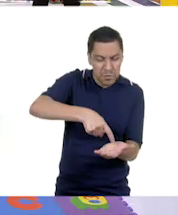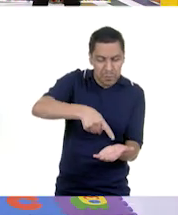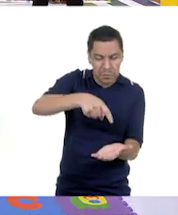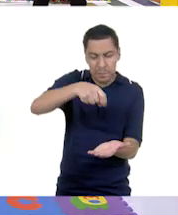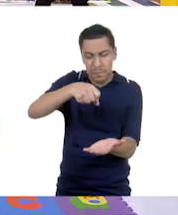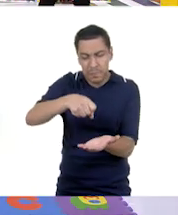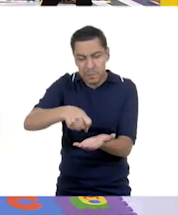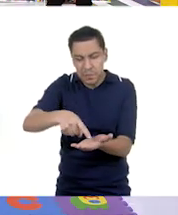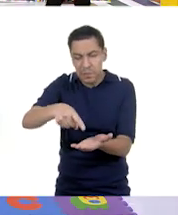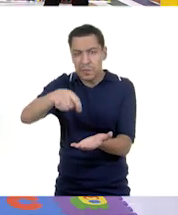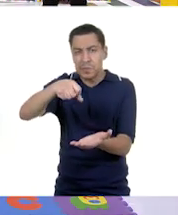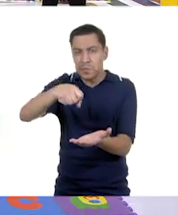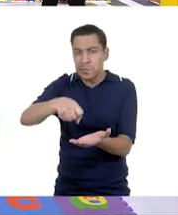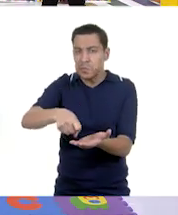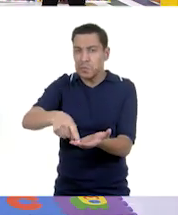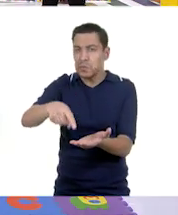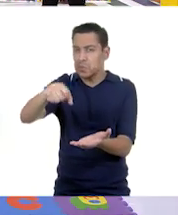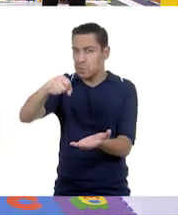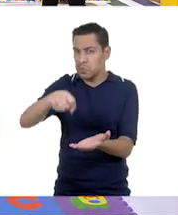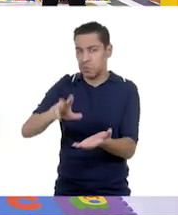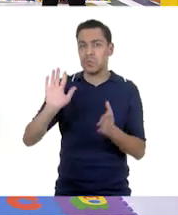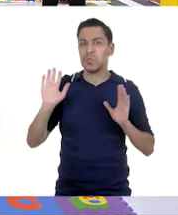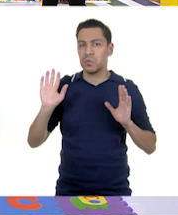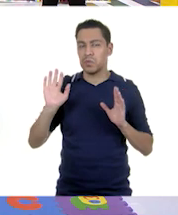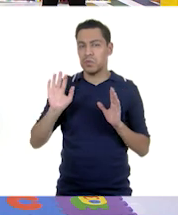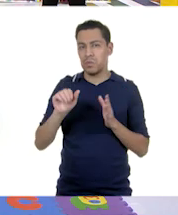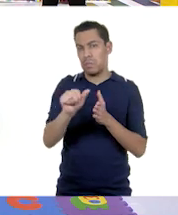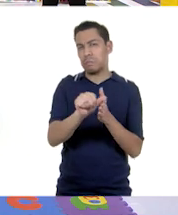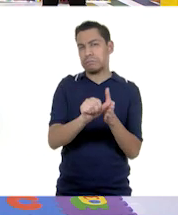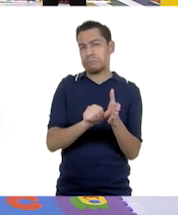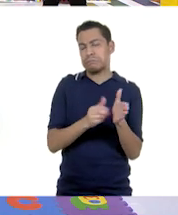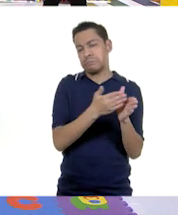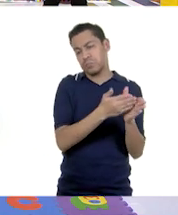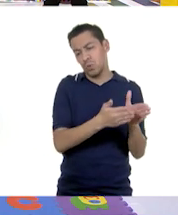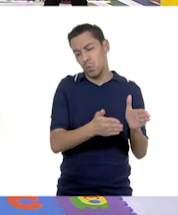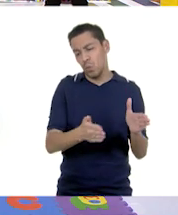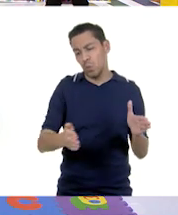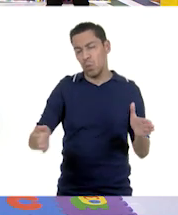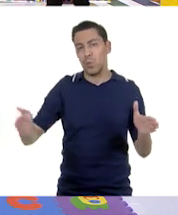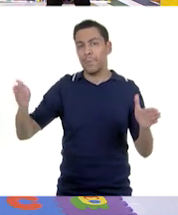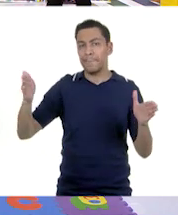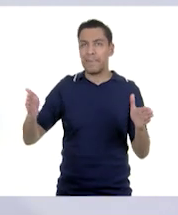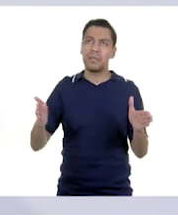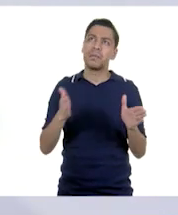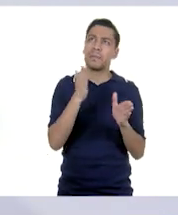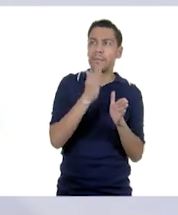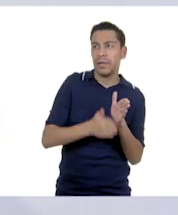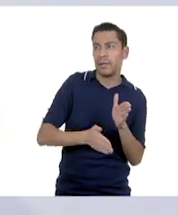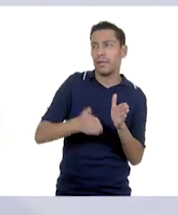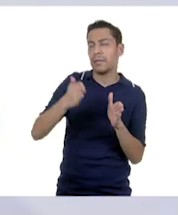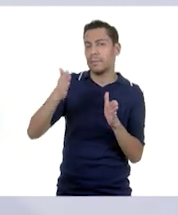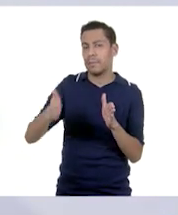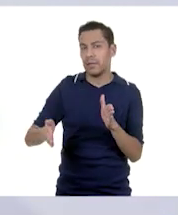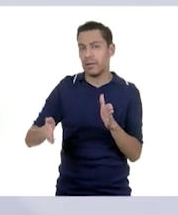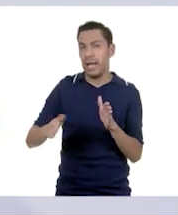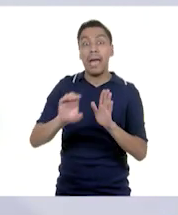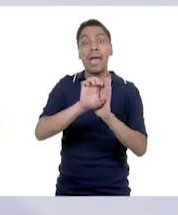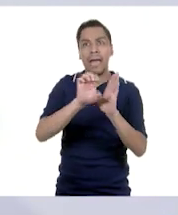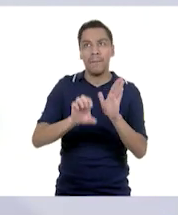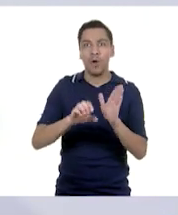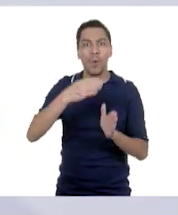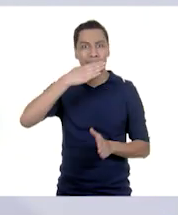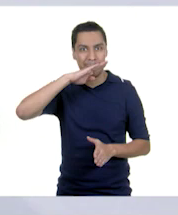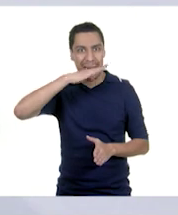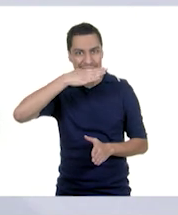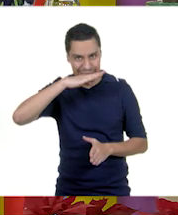ejemplo, de algunas otras plantas que también se consumen o semillas. En este caso, a mí me viene a la mente el maíz, que se siembra y